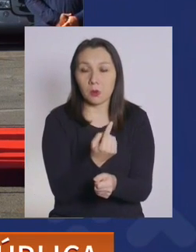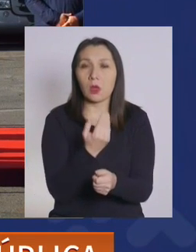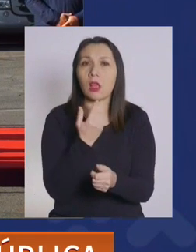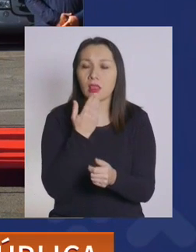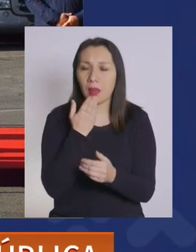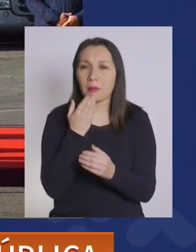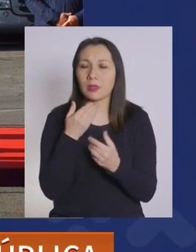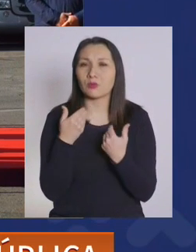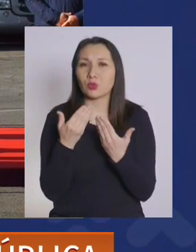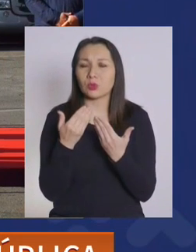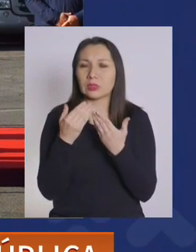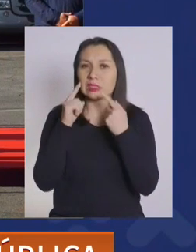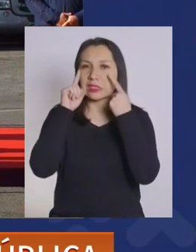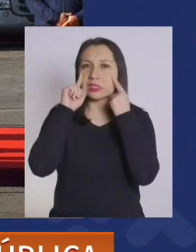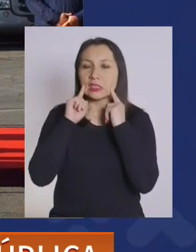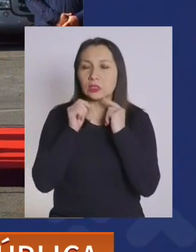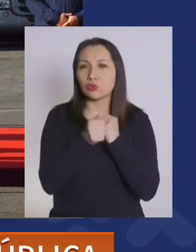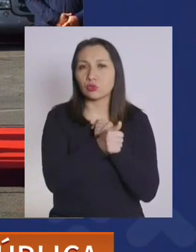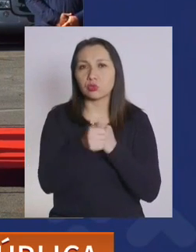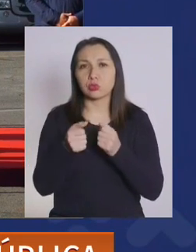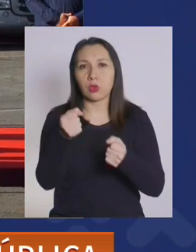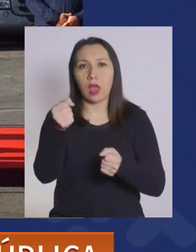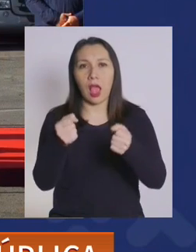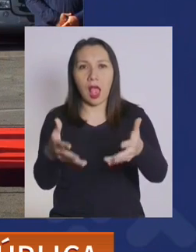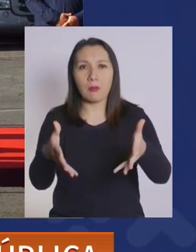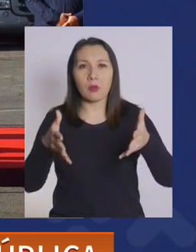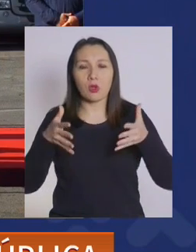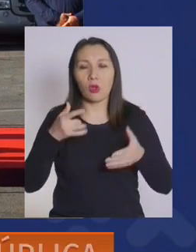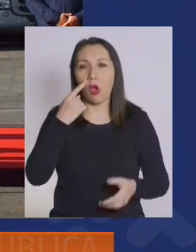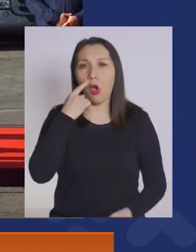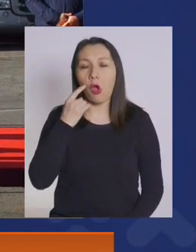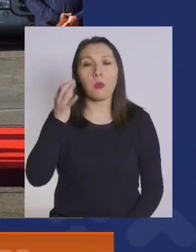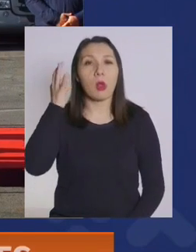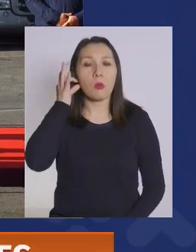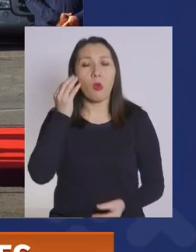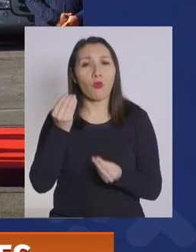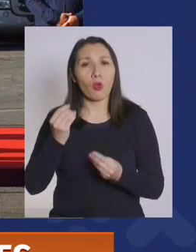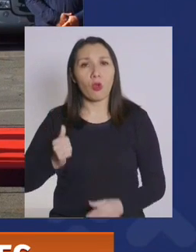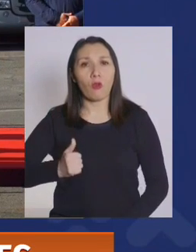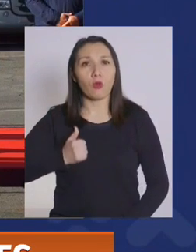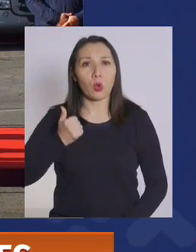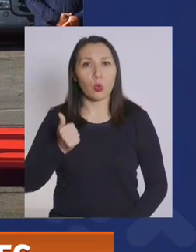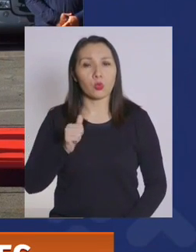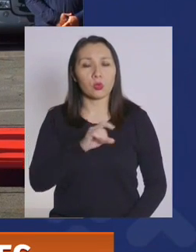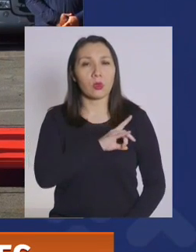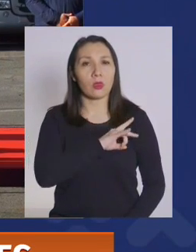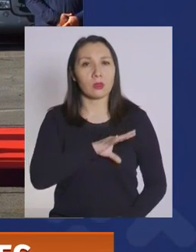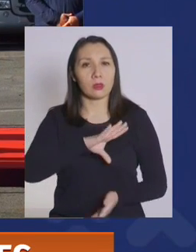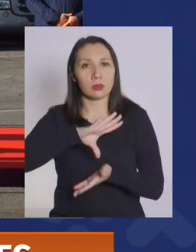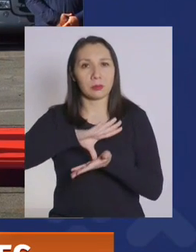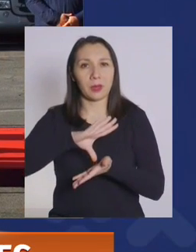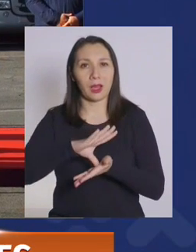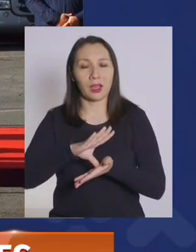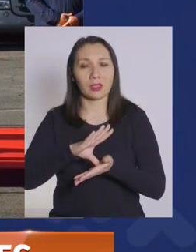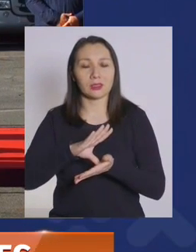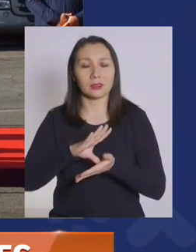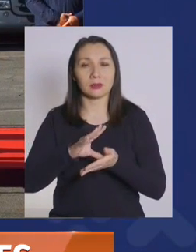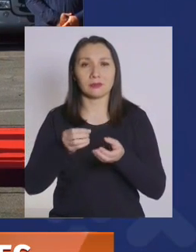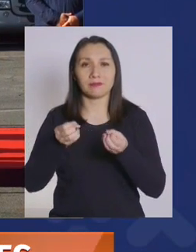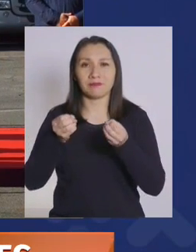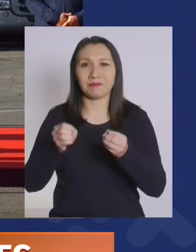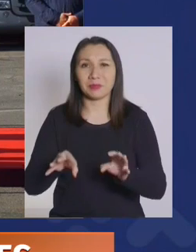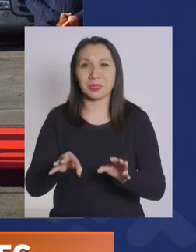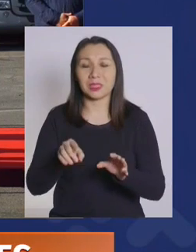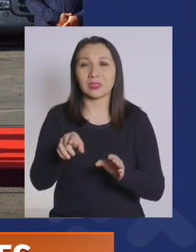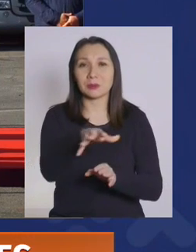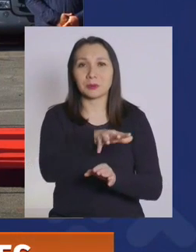le provoca un daño a todos los camioneros y a todos los hombres y mujeres de buena voluntad en nuestro país. Terminó con